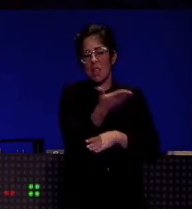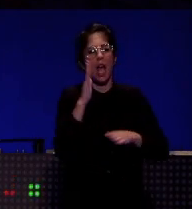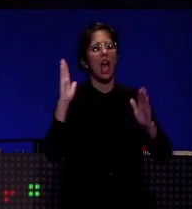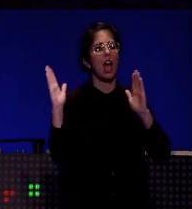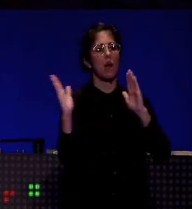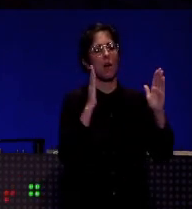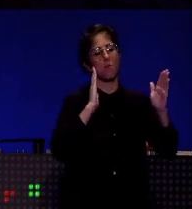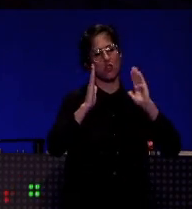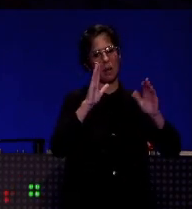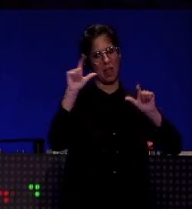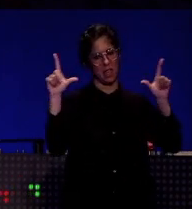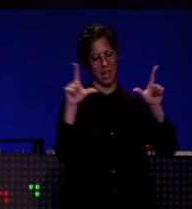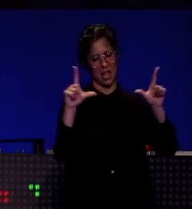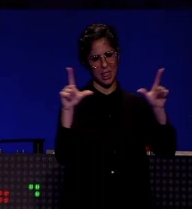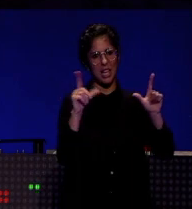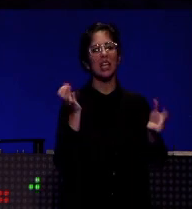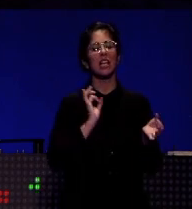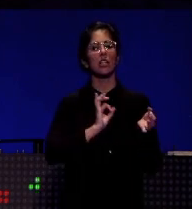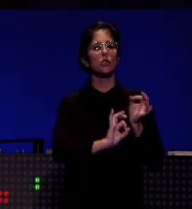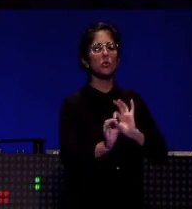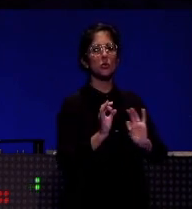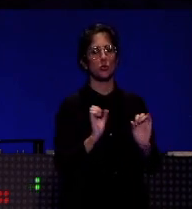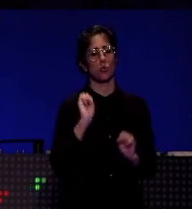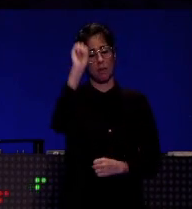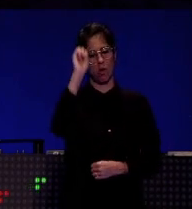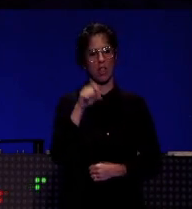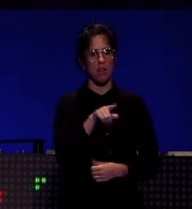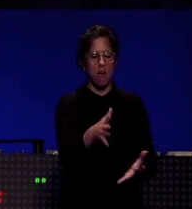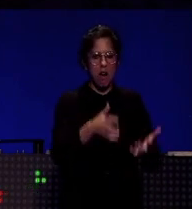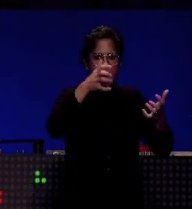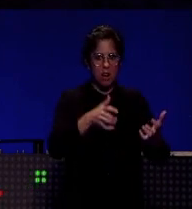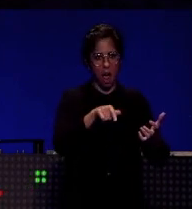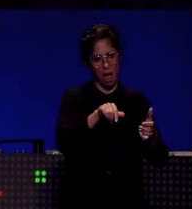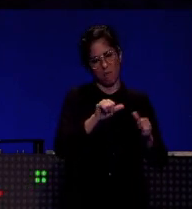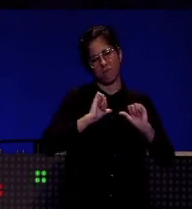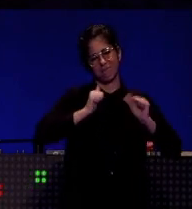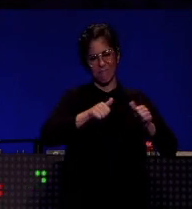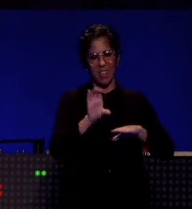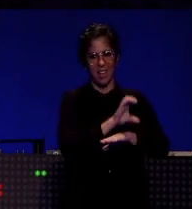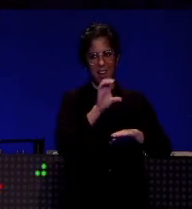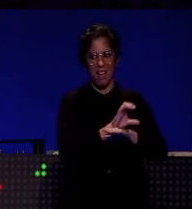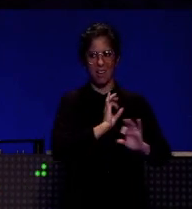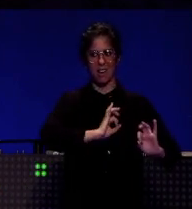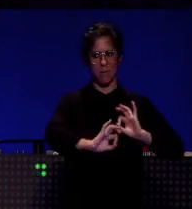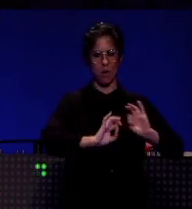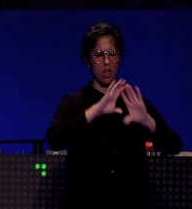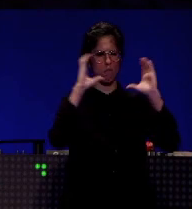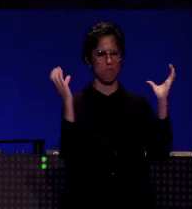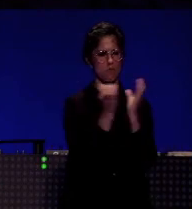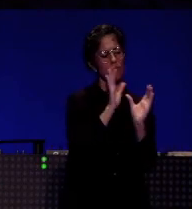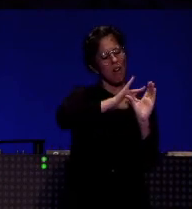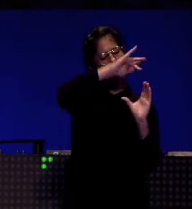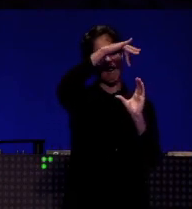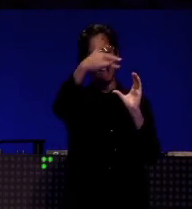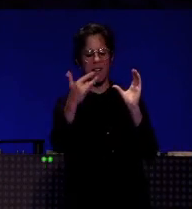ganarlo y de allí ya emprender una carrera pues con el chándal estrechito recorriendo medio mundo como modelo y lo que nos viene a contar hoy